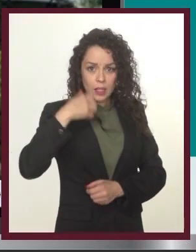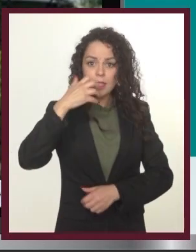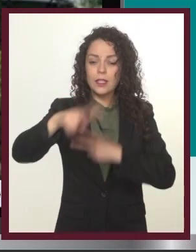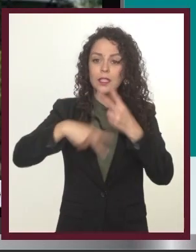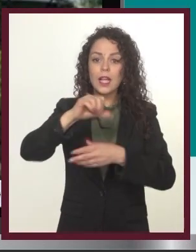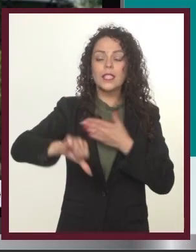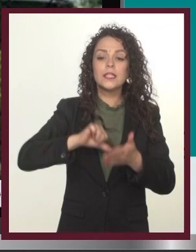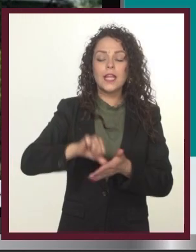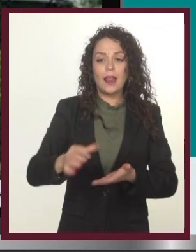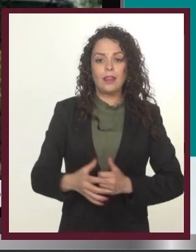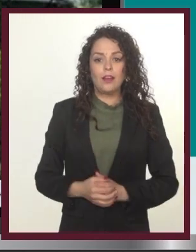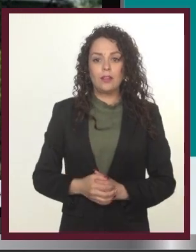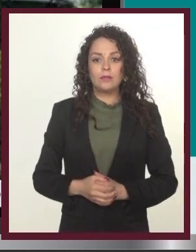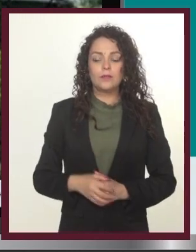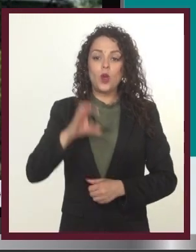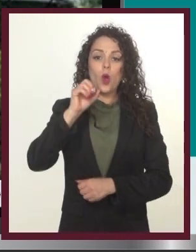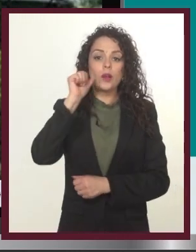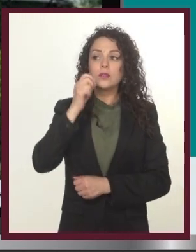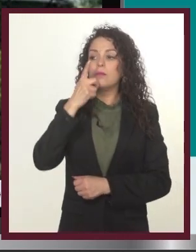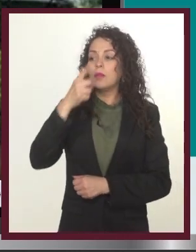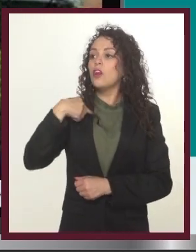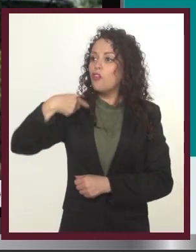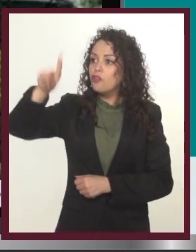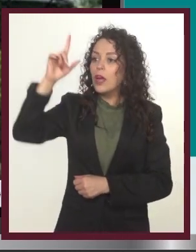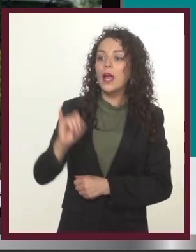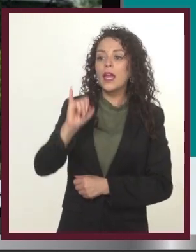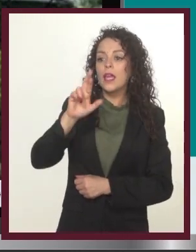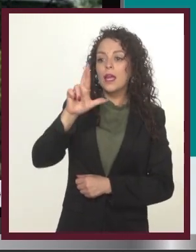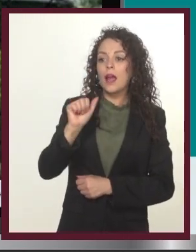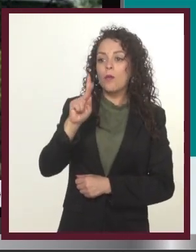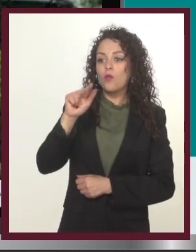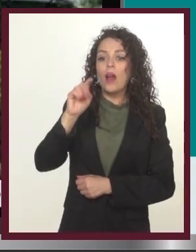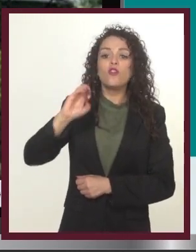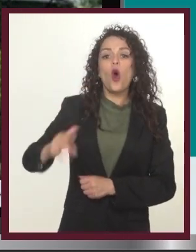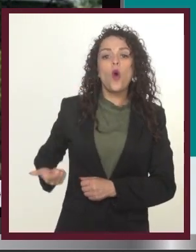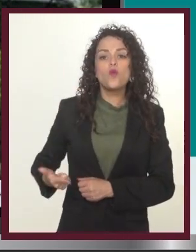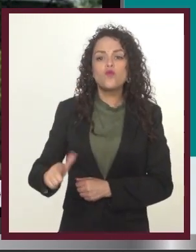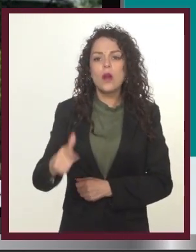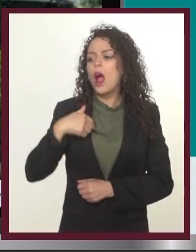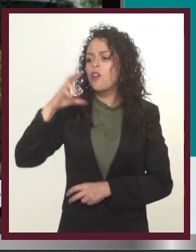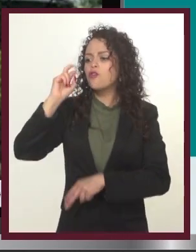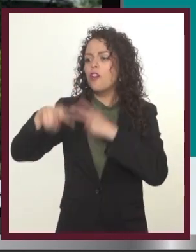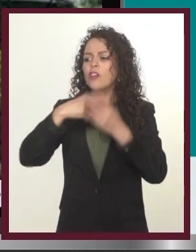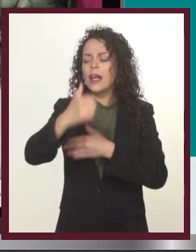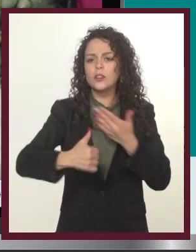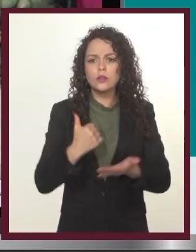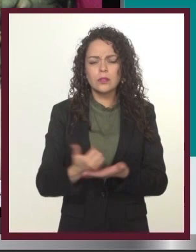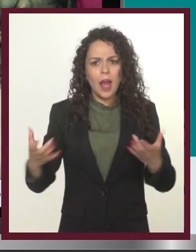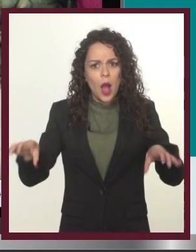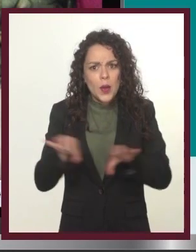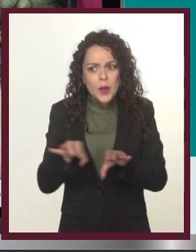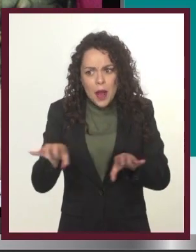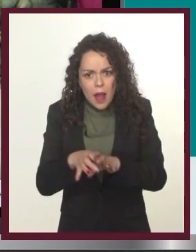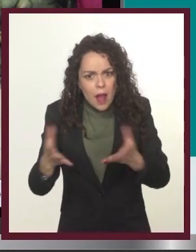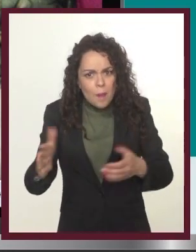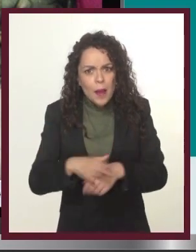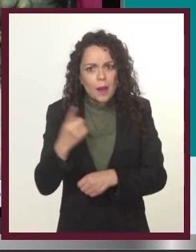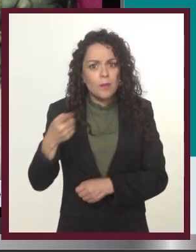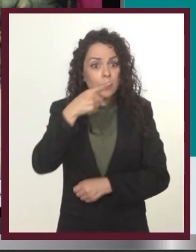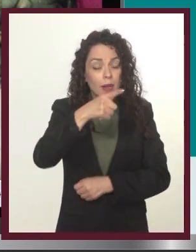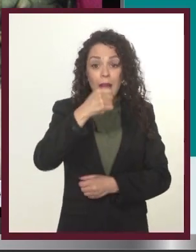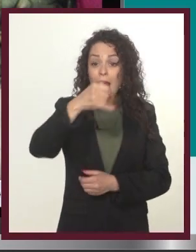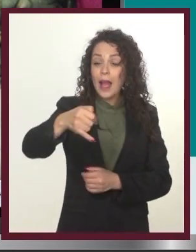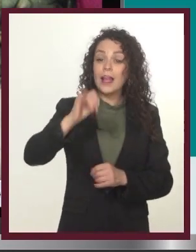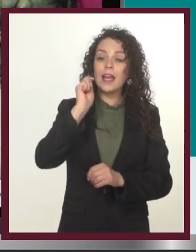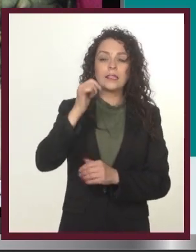cuando muchas veces te expresan, sí, fui a Irapuato, o fui a Guanajuato, pero me quedé en las orillas, no entré en la ciudad. ¿Cómo? ¿No fuiste